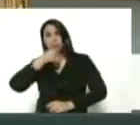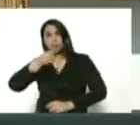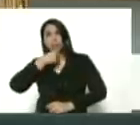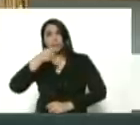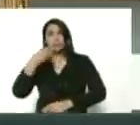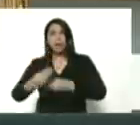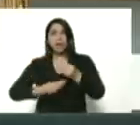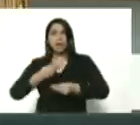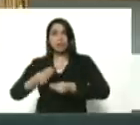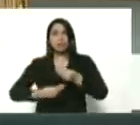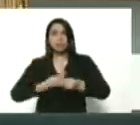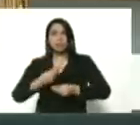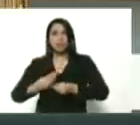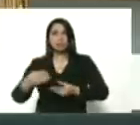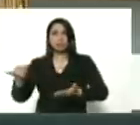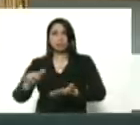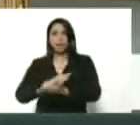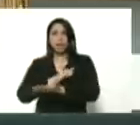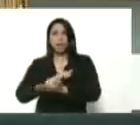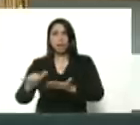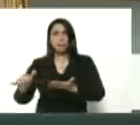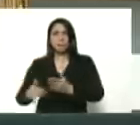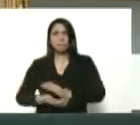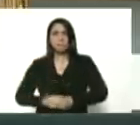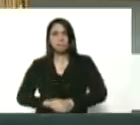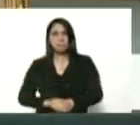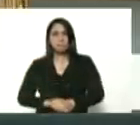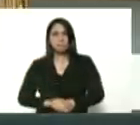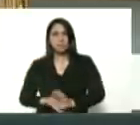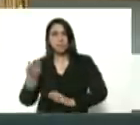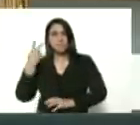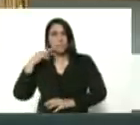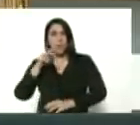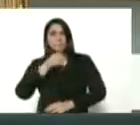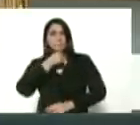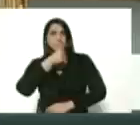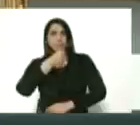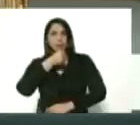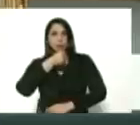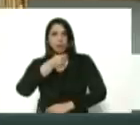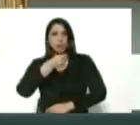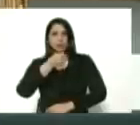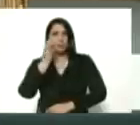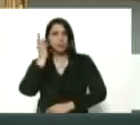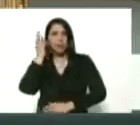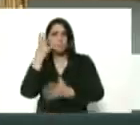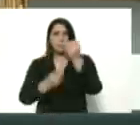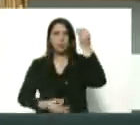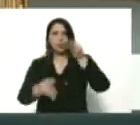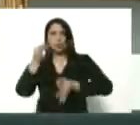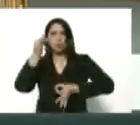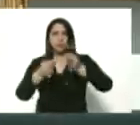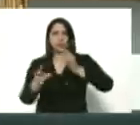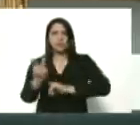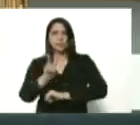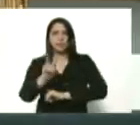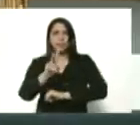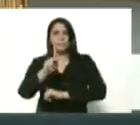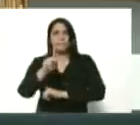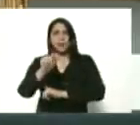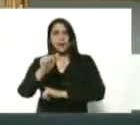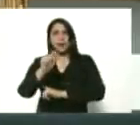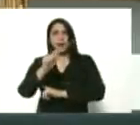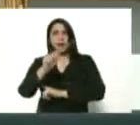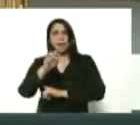hecha desde Miami por una periodista prófuga de la justicia venezolana, Patricia Poleo,